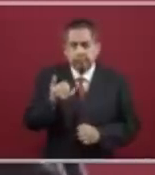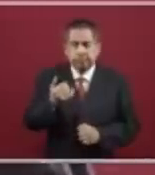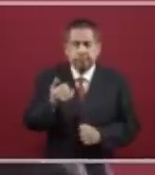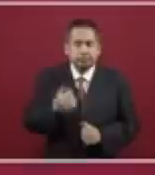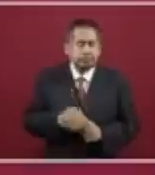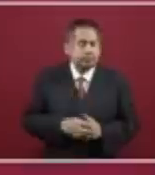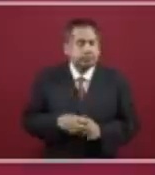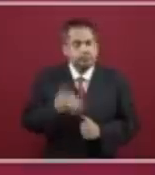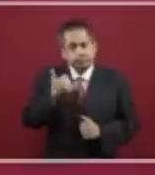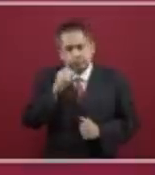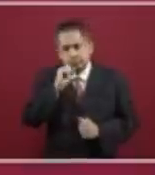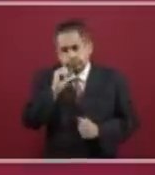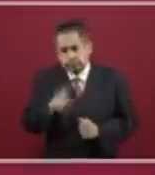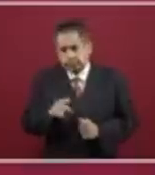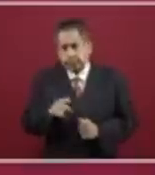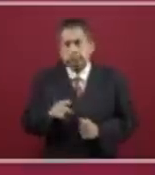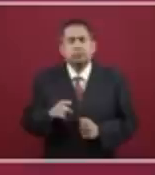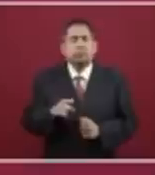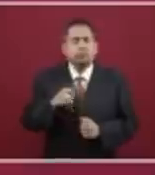buscó